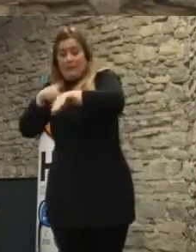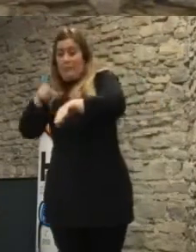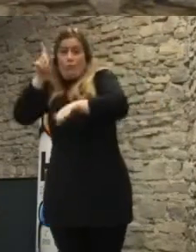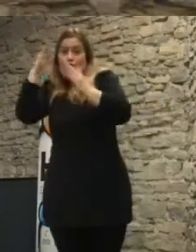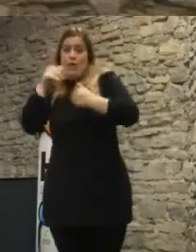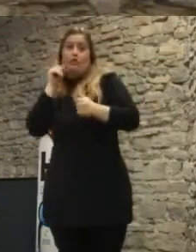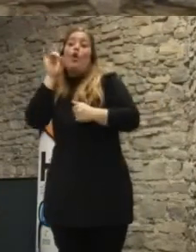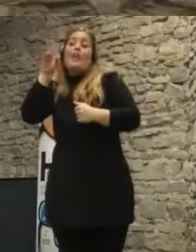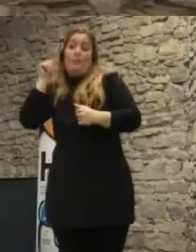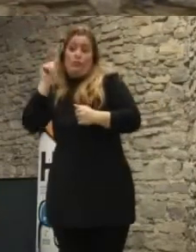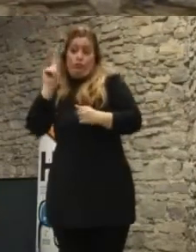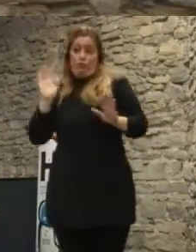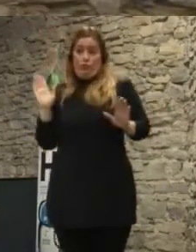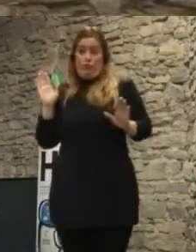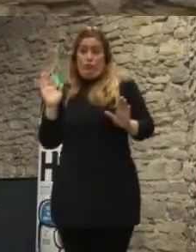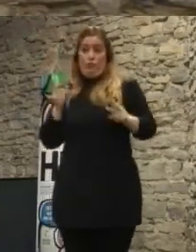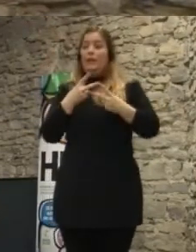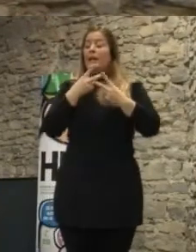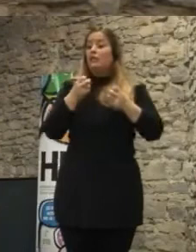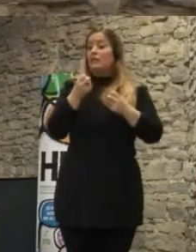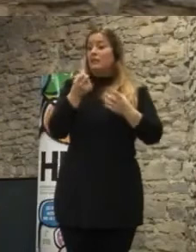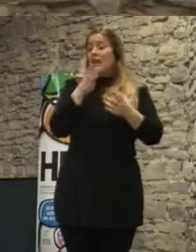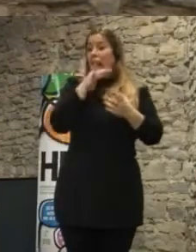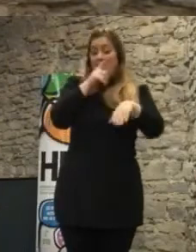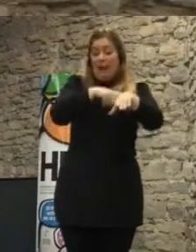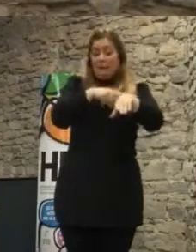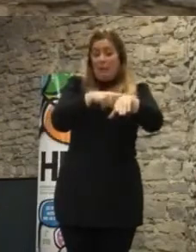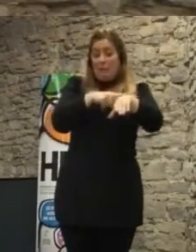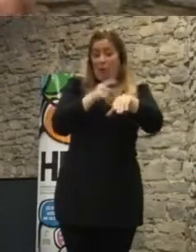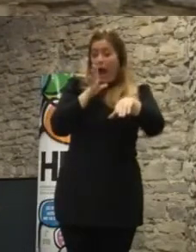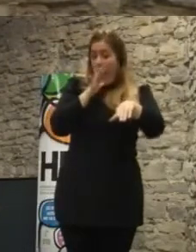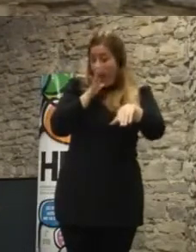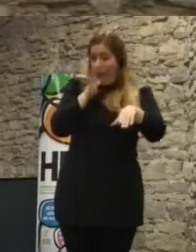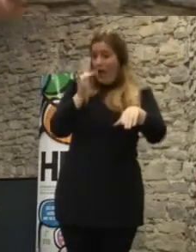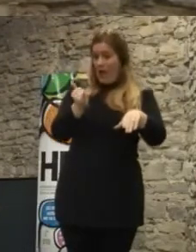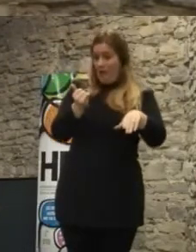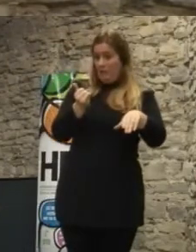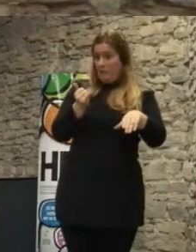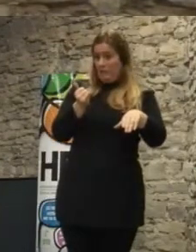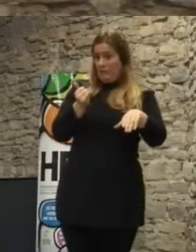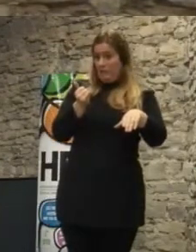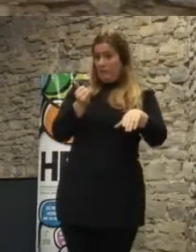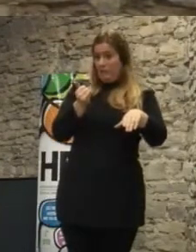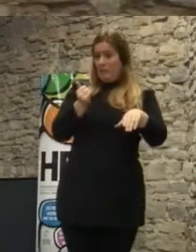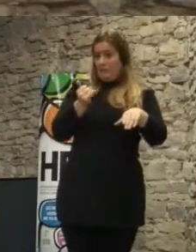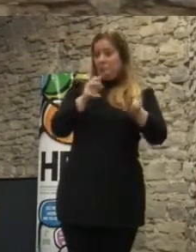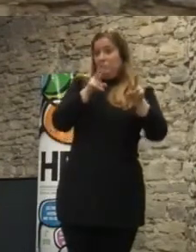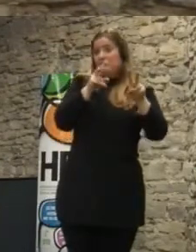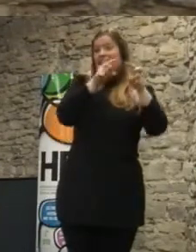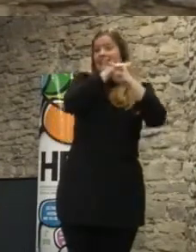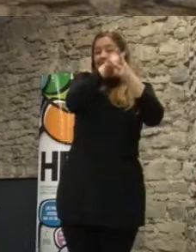el tiempo que tenemos, ¿cuáles son esos elementos que hay bastante acuerdo, bastante consenso, que están un